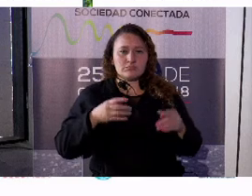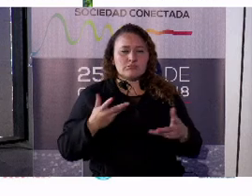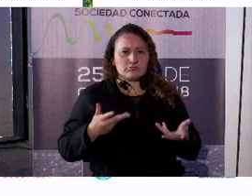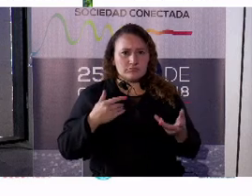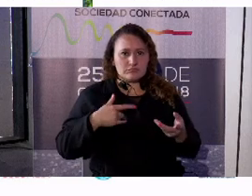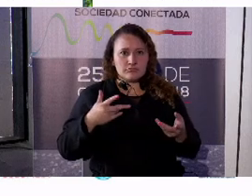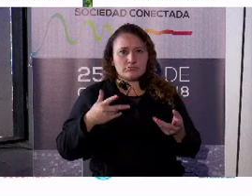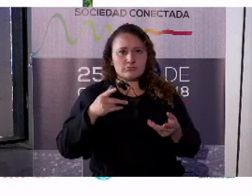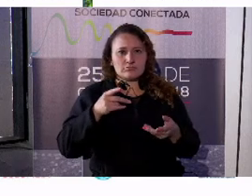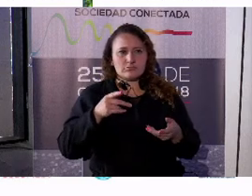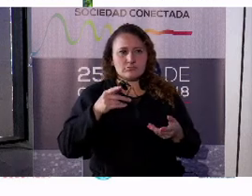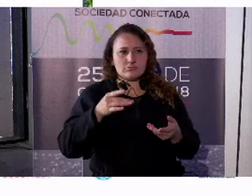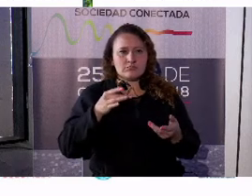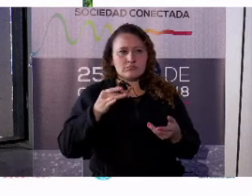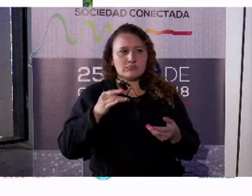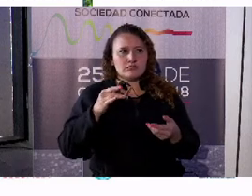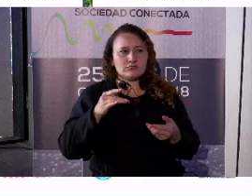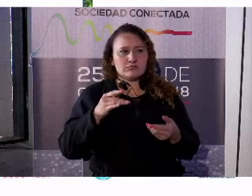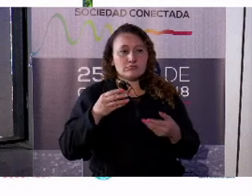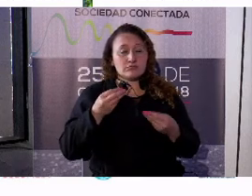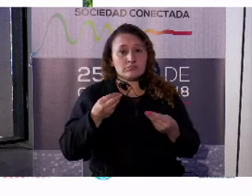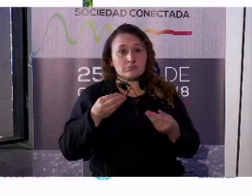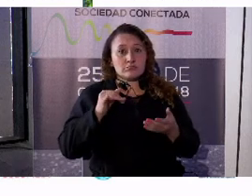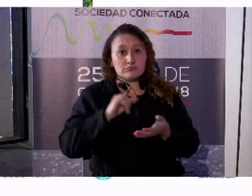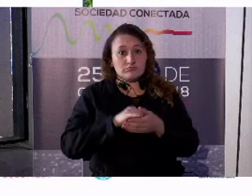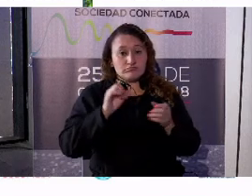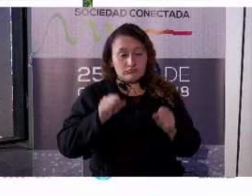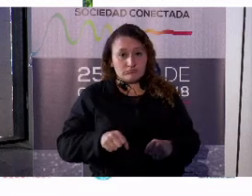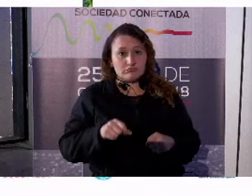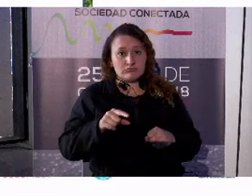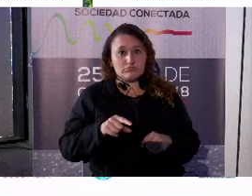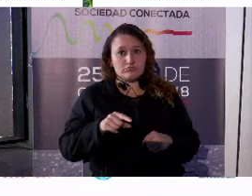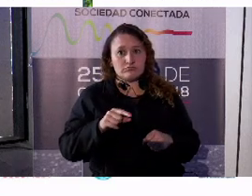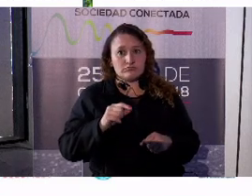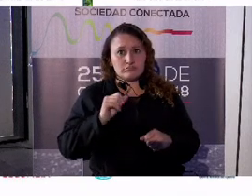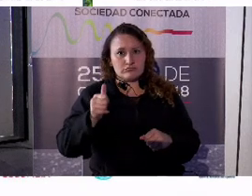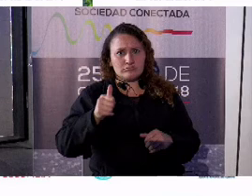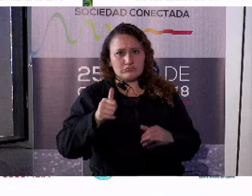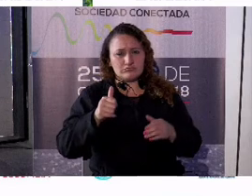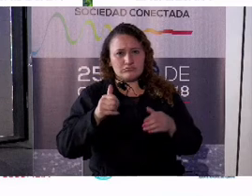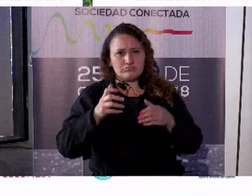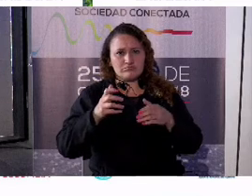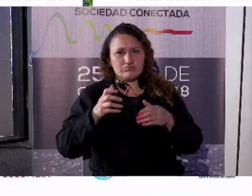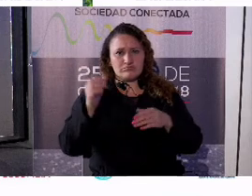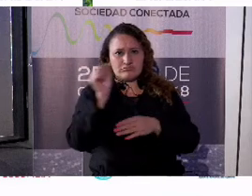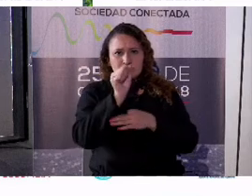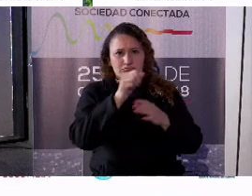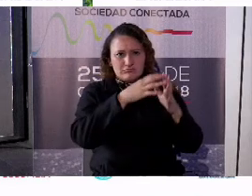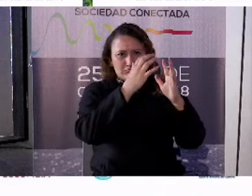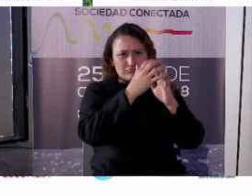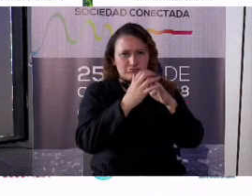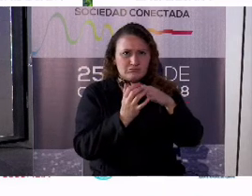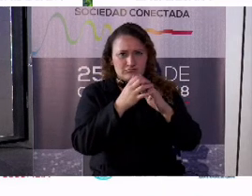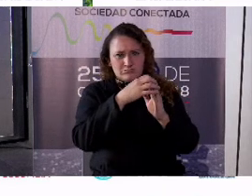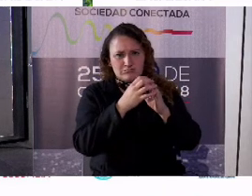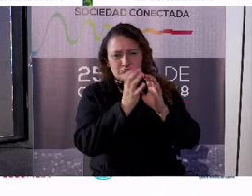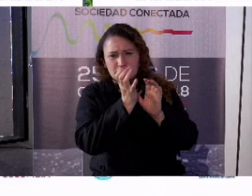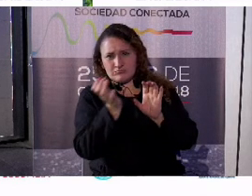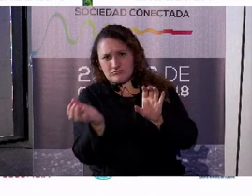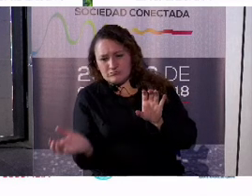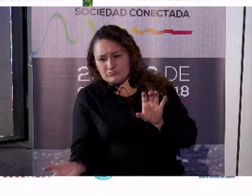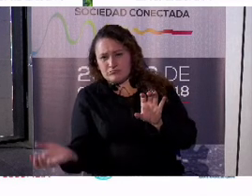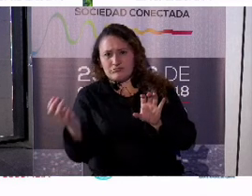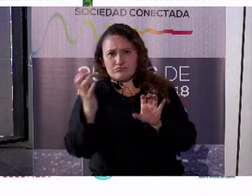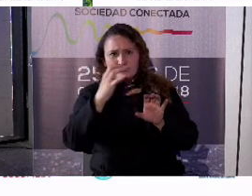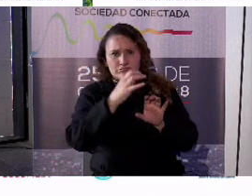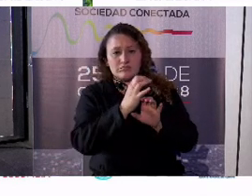que las volquetas sean autónomas e en un entorno supremamente seguro otros ejemplos